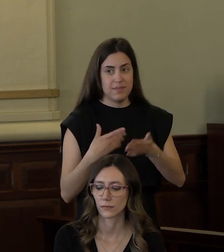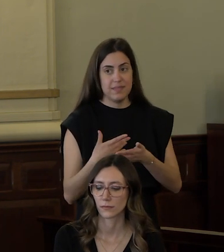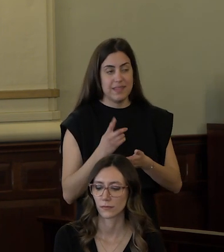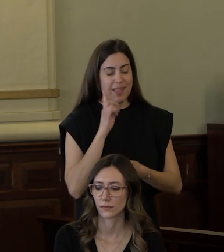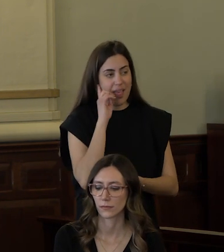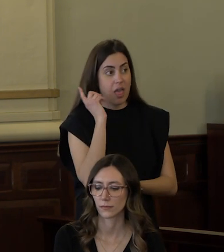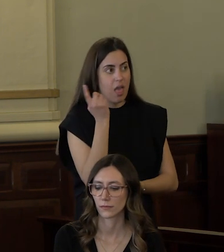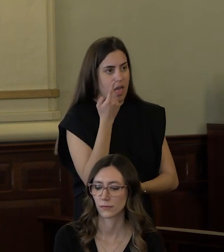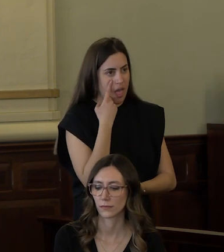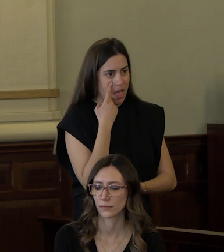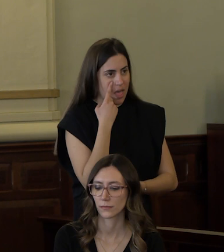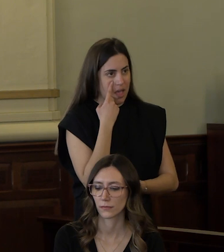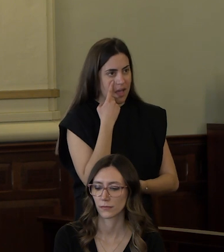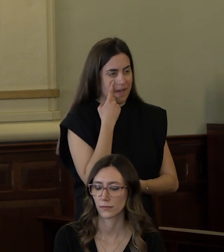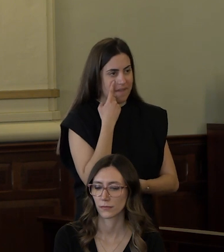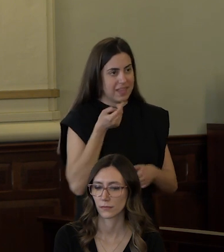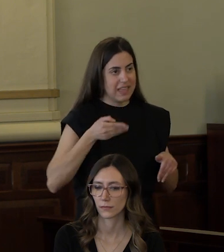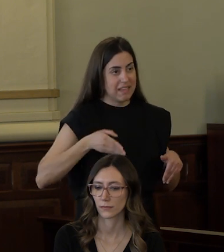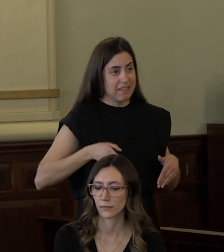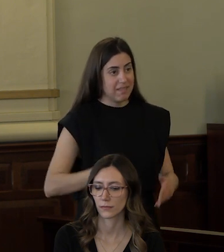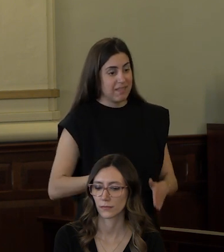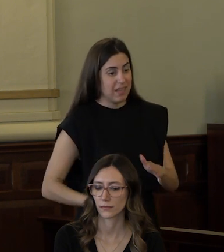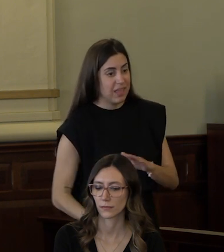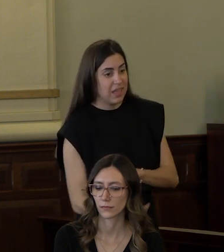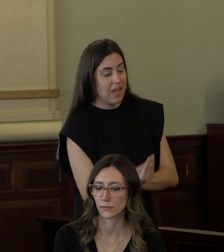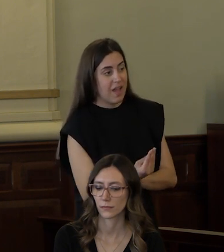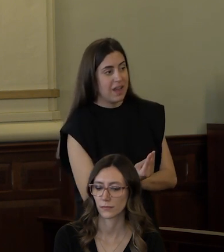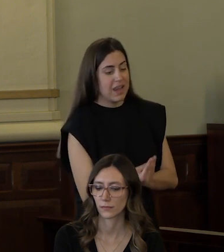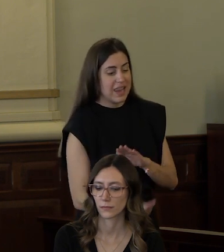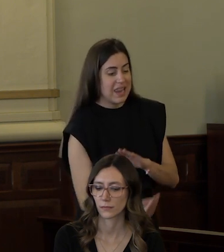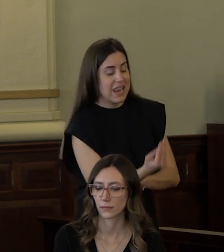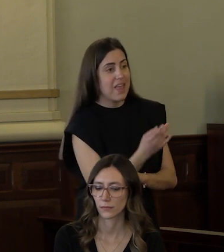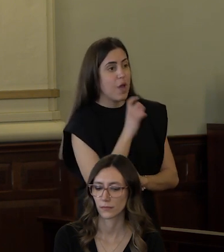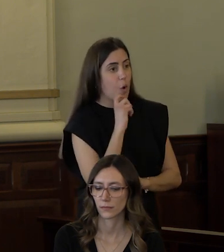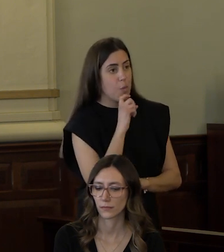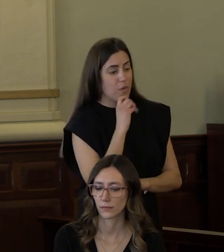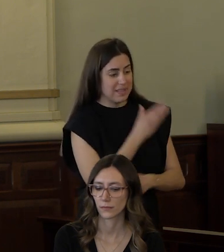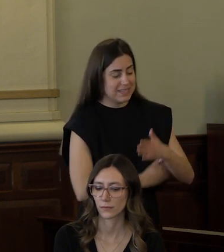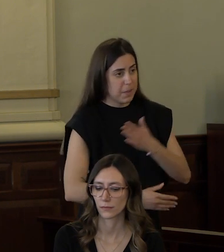hija pues ha nacido con una malformación genética, una discapacidad visual grave,